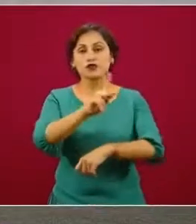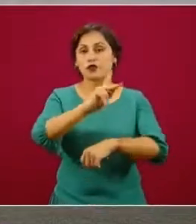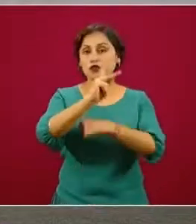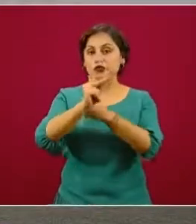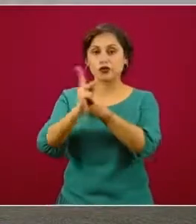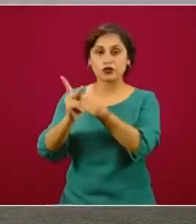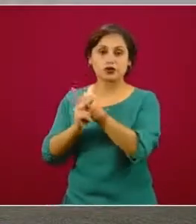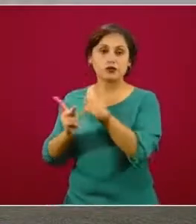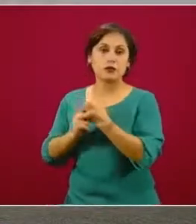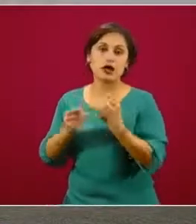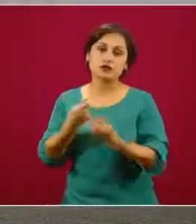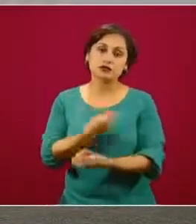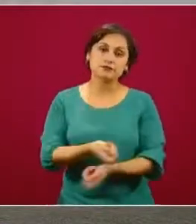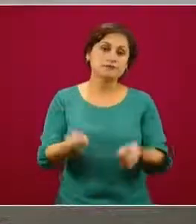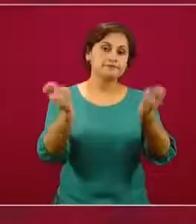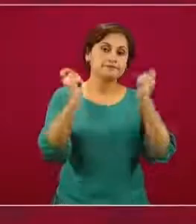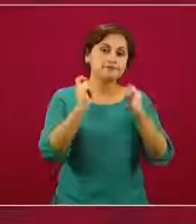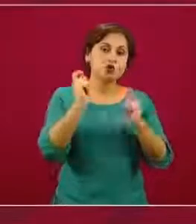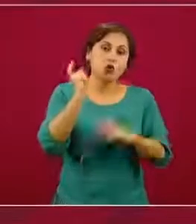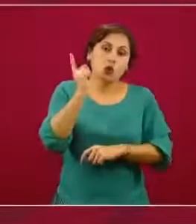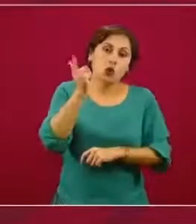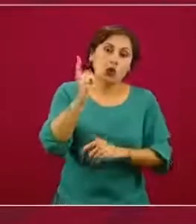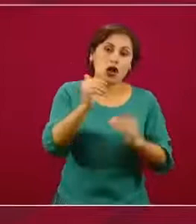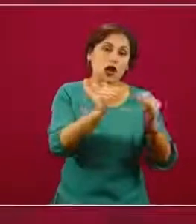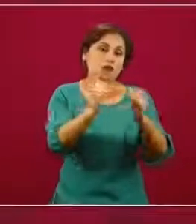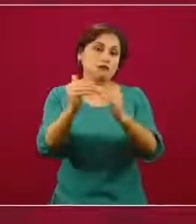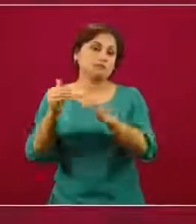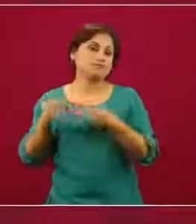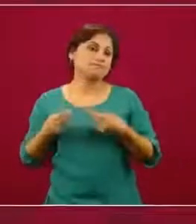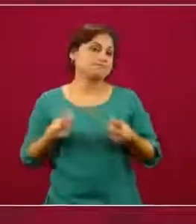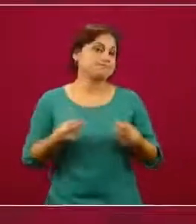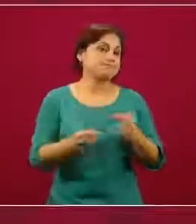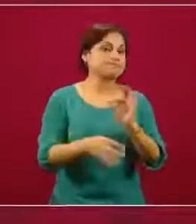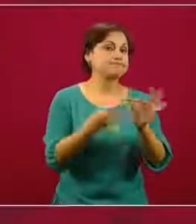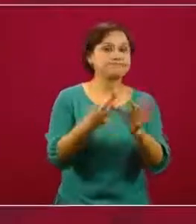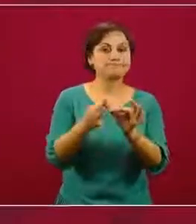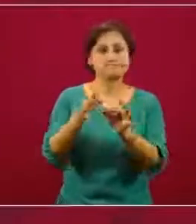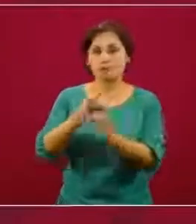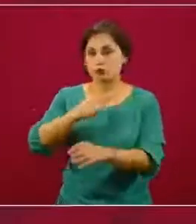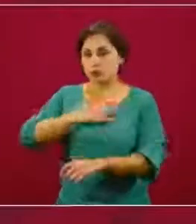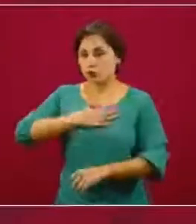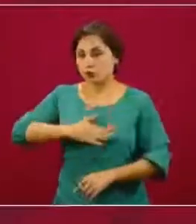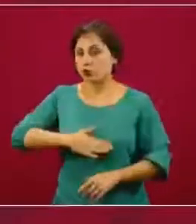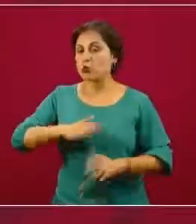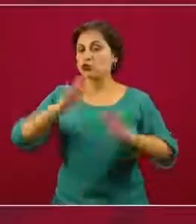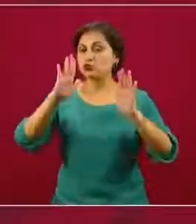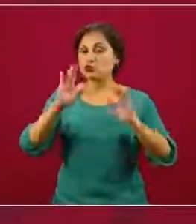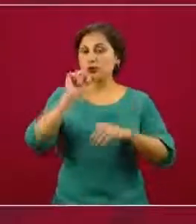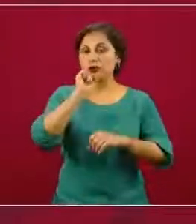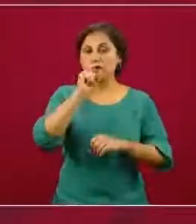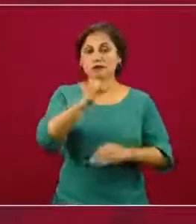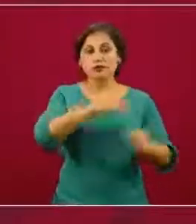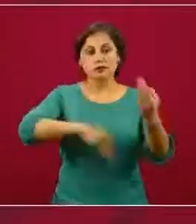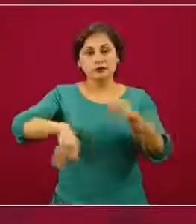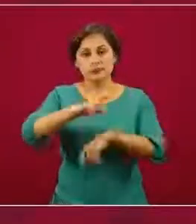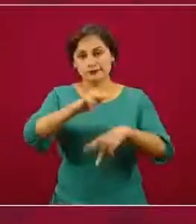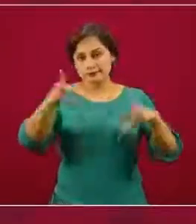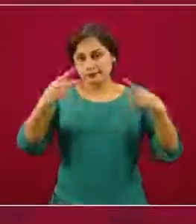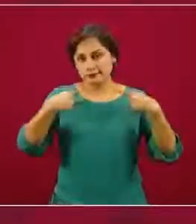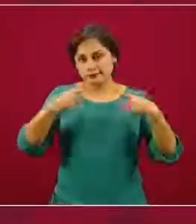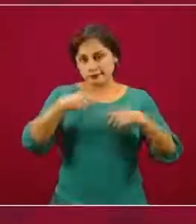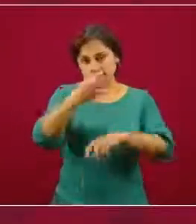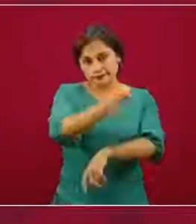necesitaremos, sea distribuida de manera eficiente y equitativa, sea aplicada, se alcance